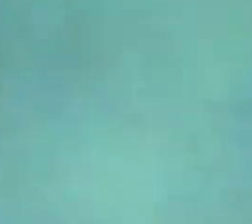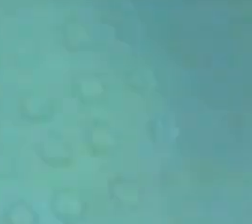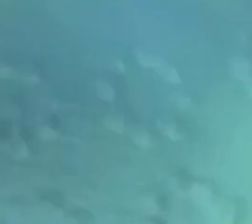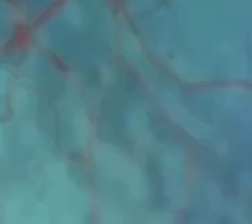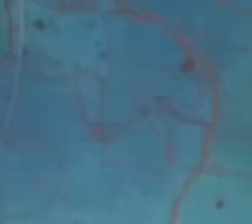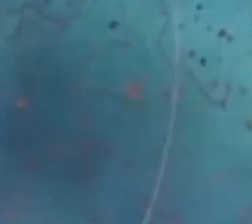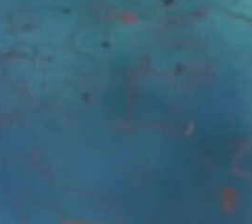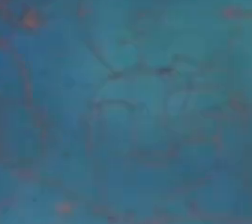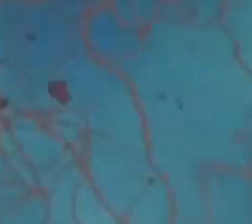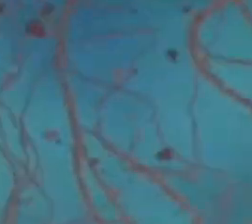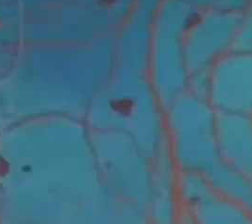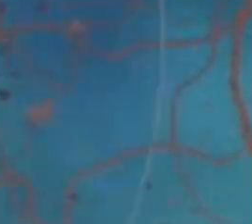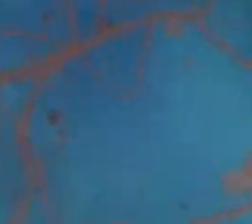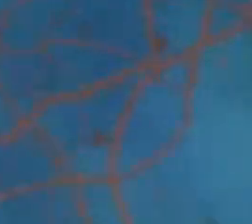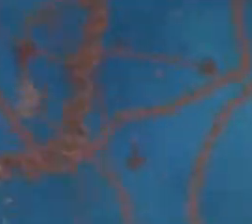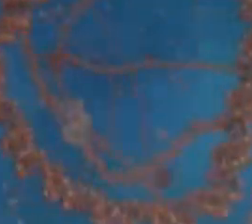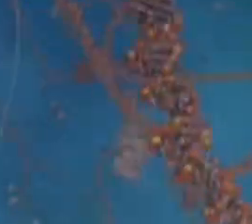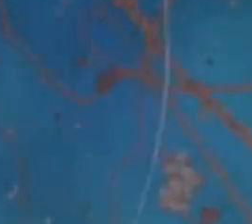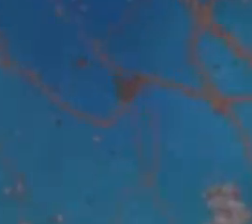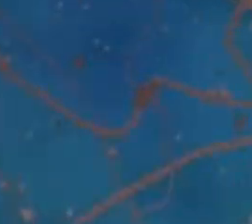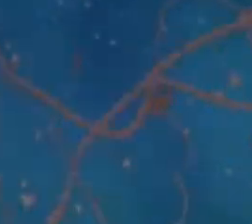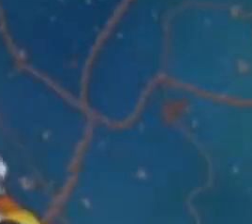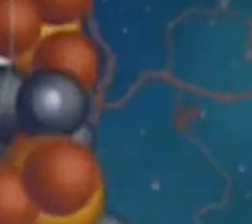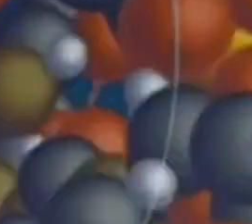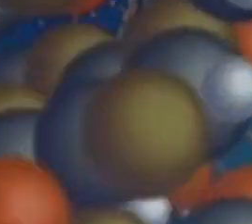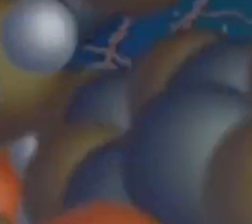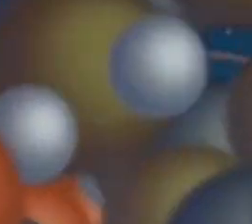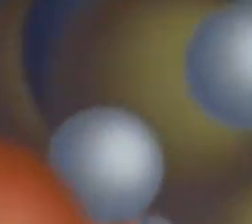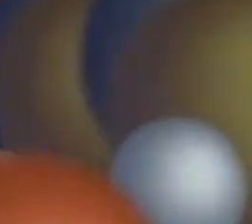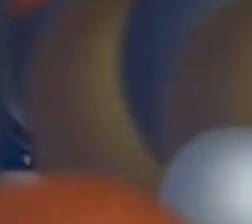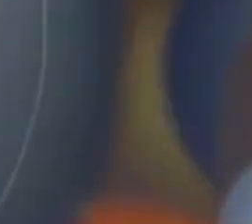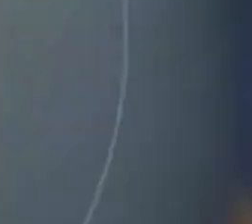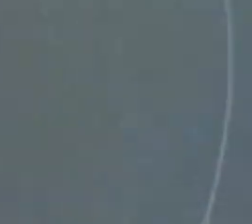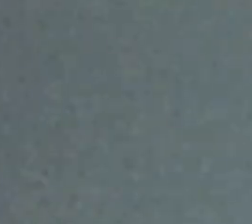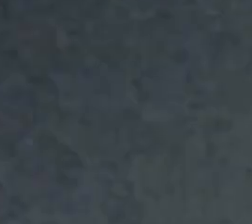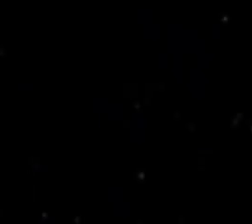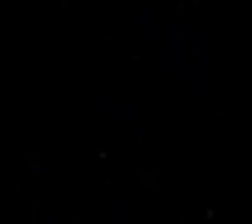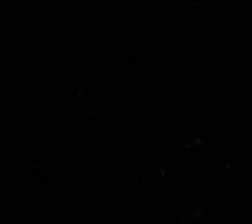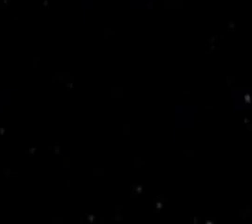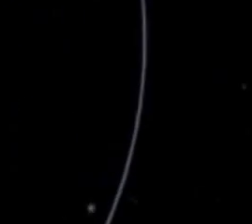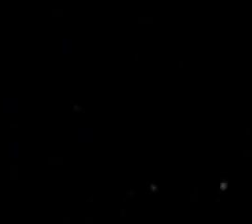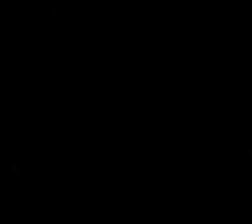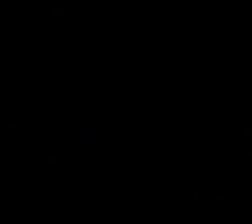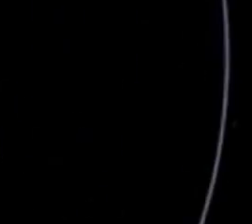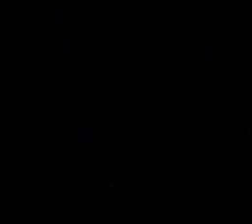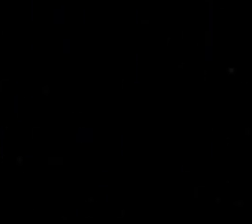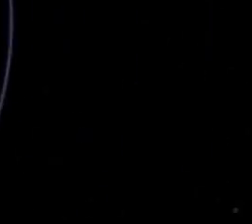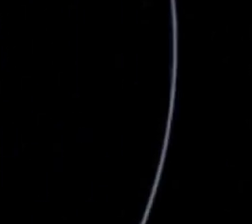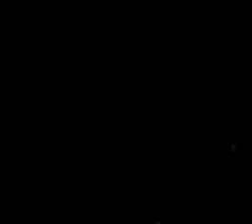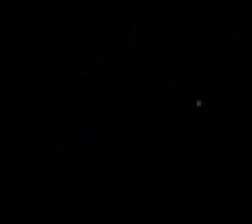mundo desde 1992, siendo impulsados en París, Francia, para difundir y discutir temas relacionados con la